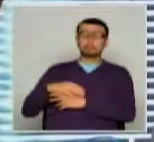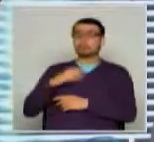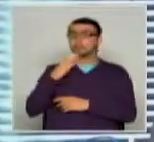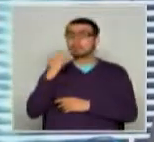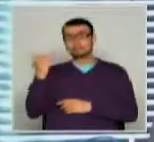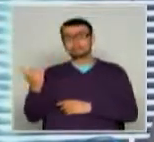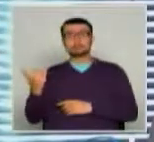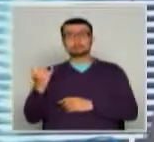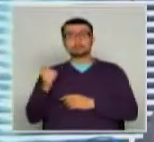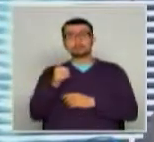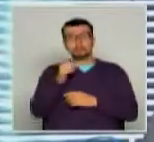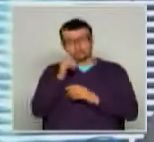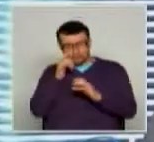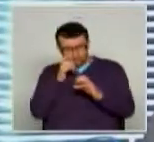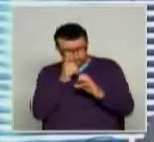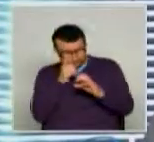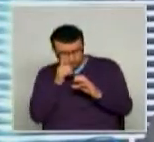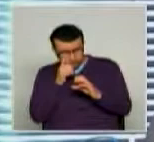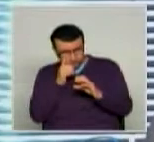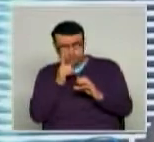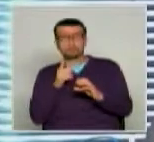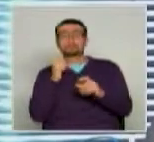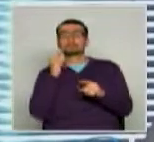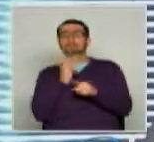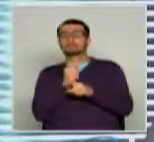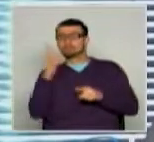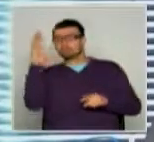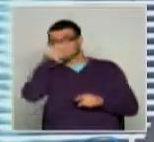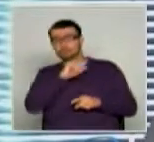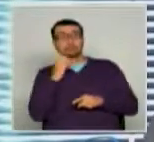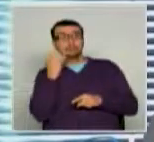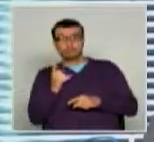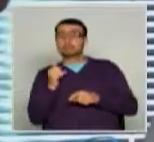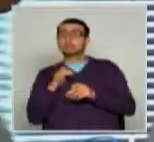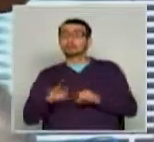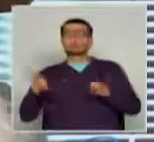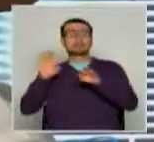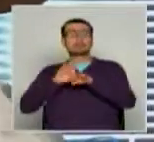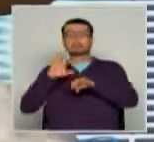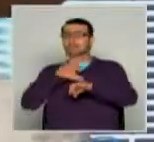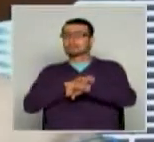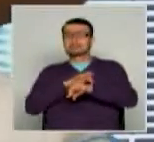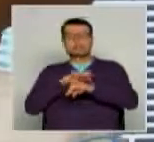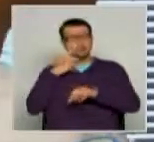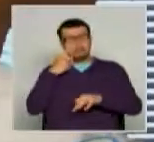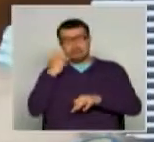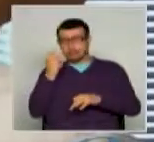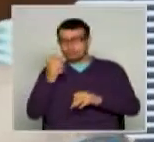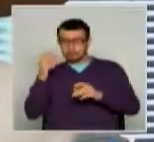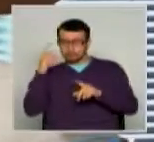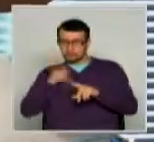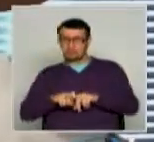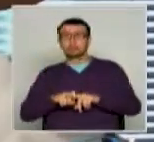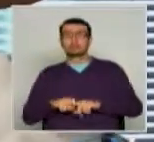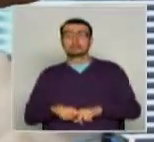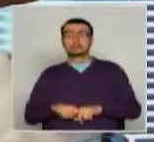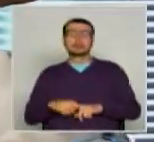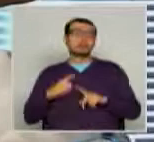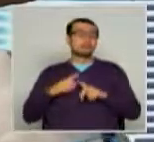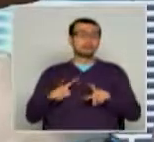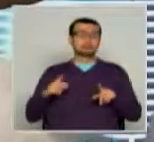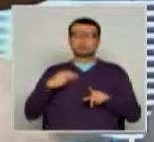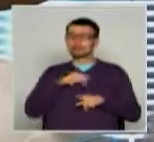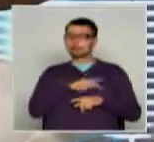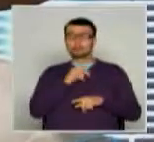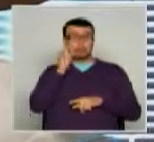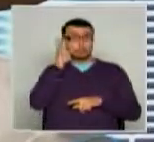en 2 y se le da muchísima importancia más a la medicina después del microscopio, pero creo que caímos en un error,